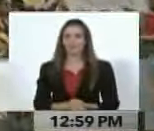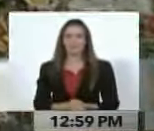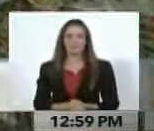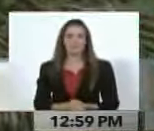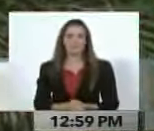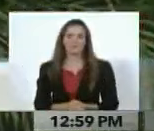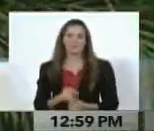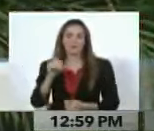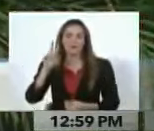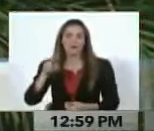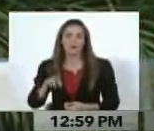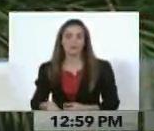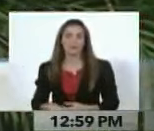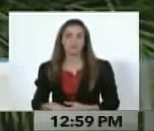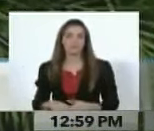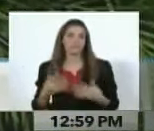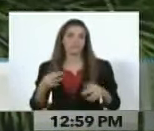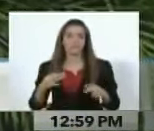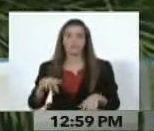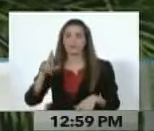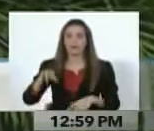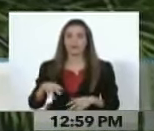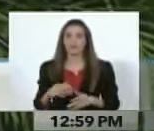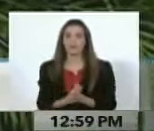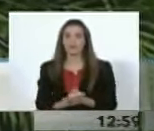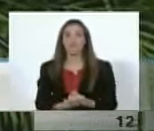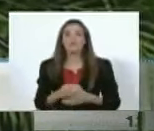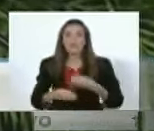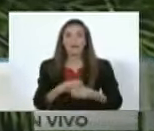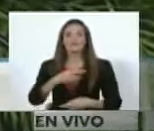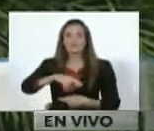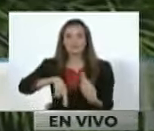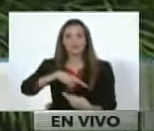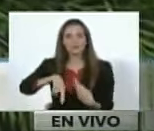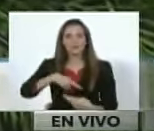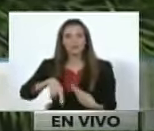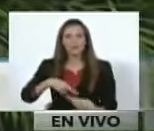cotidiano es cotidiano, lo extraordinario que ha hecho la revolución,